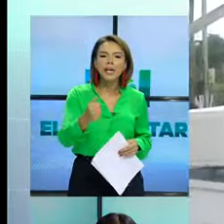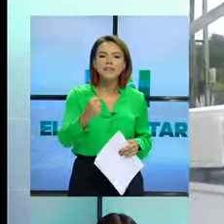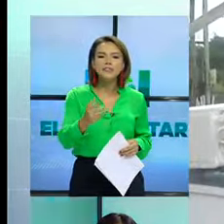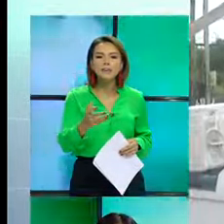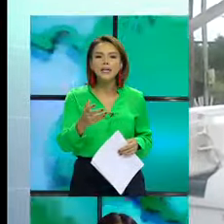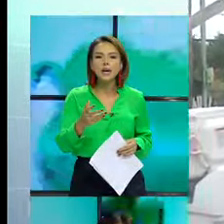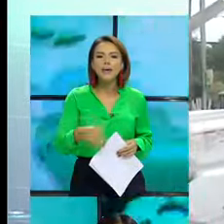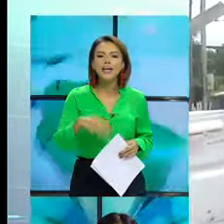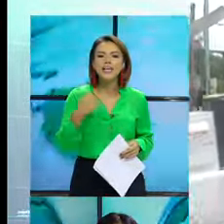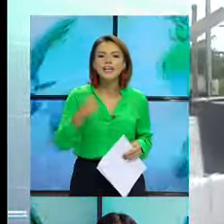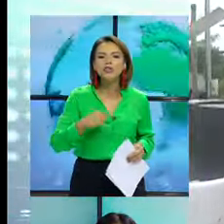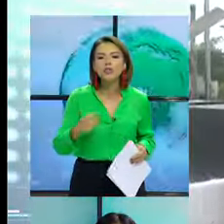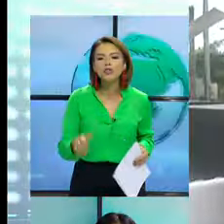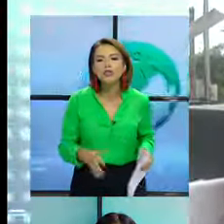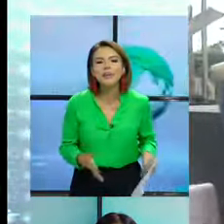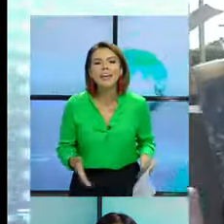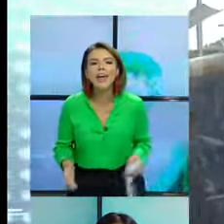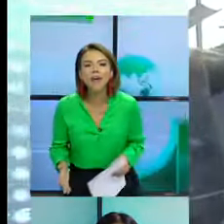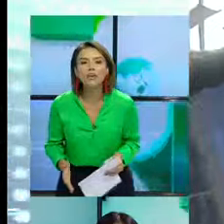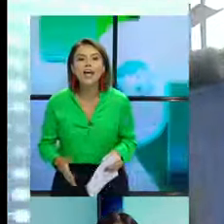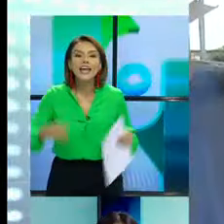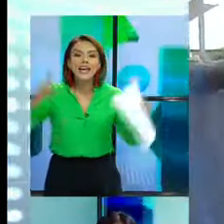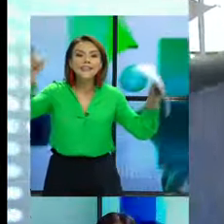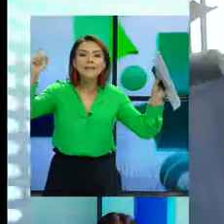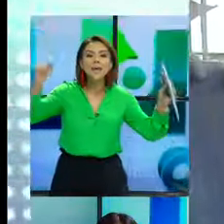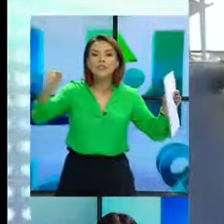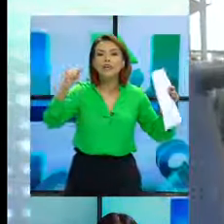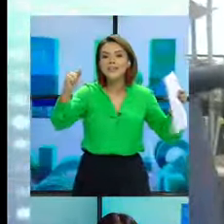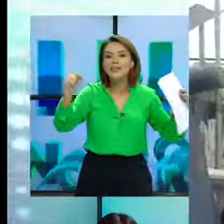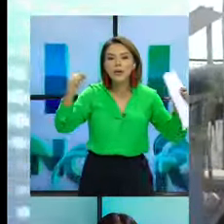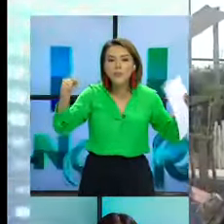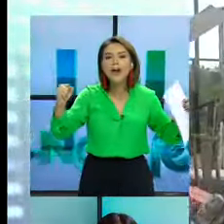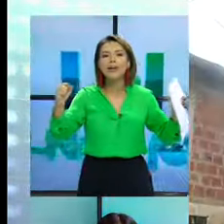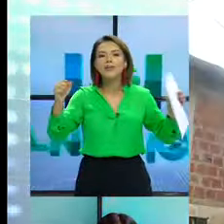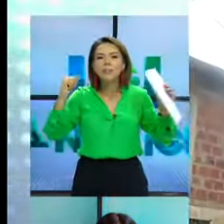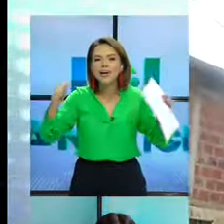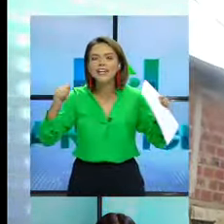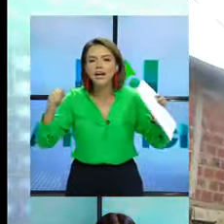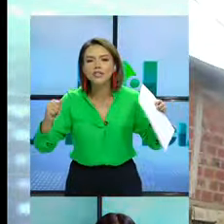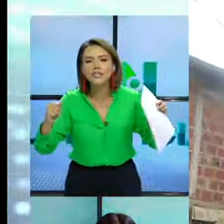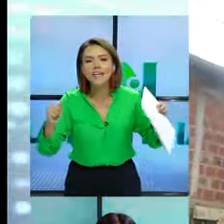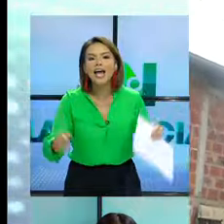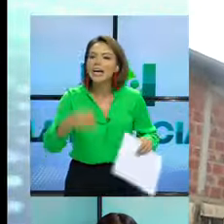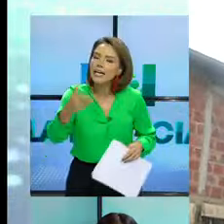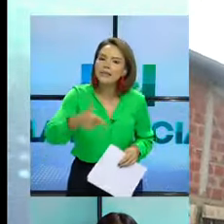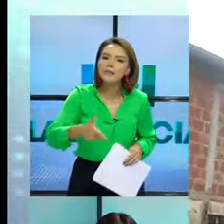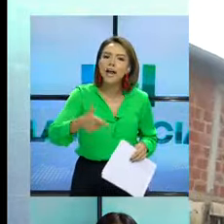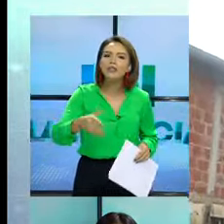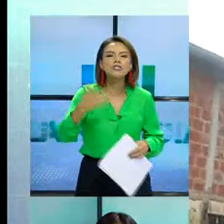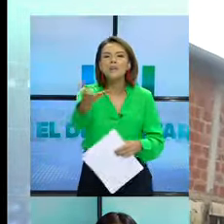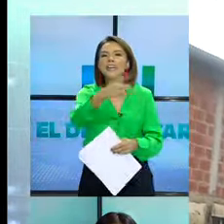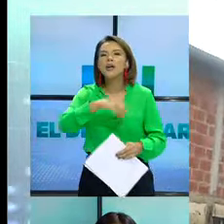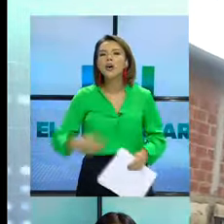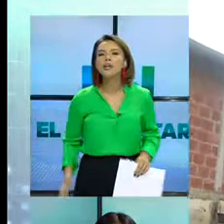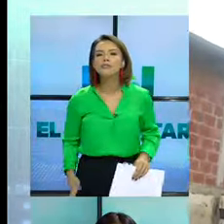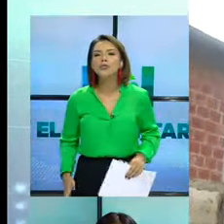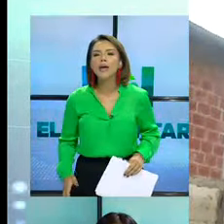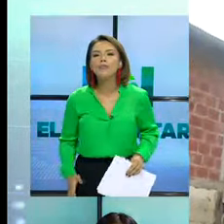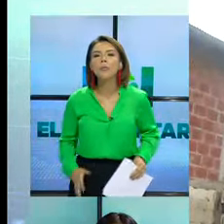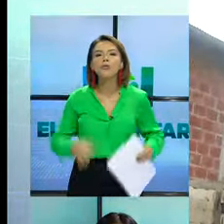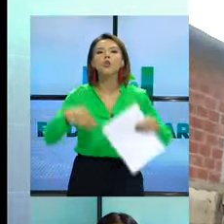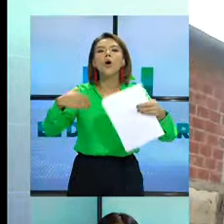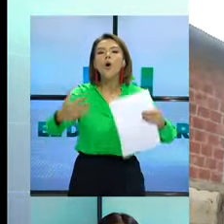estas familias para que digan, no se me dañaron en este invierno, lo que sería una buena y gran noticia, en este invierno no se me dañaron los